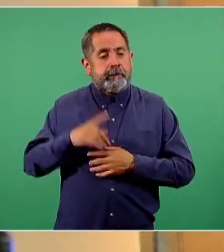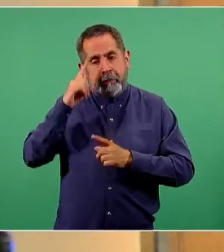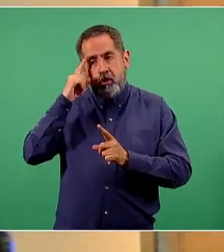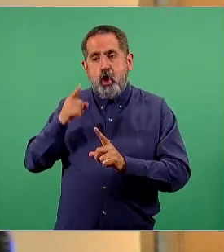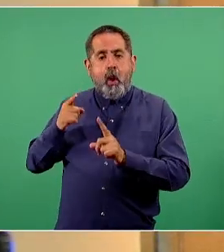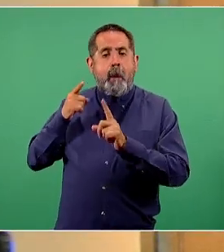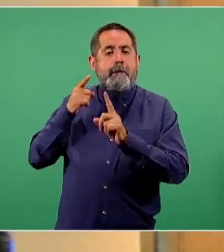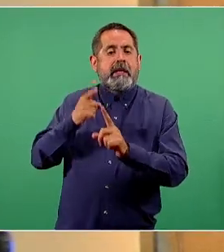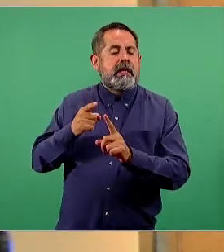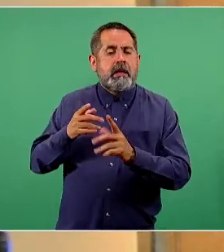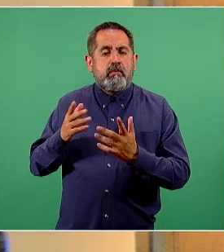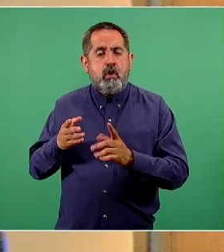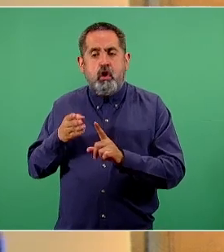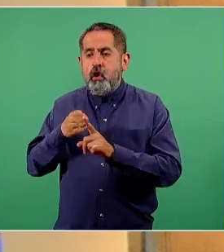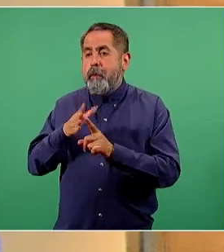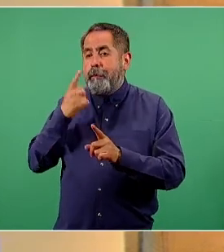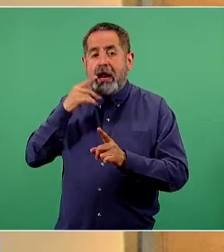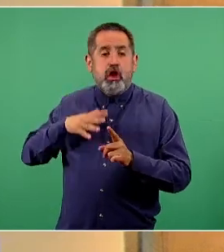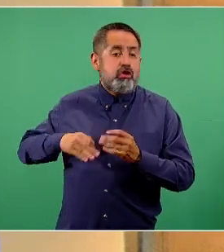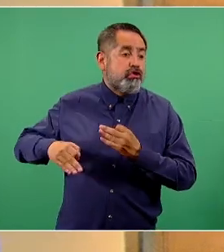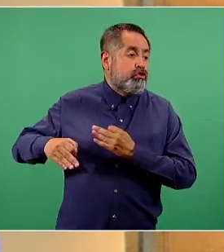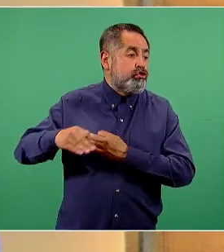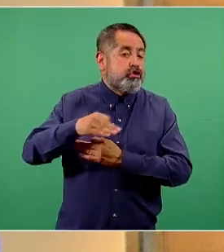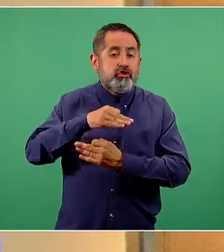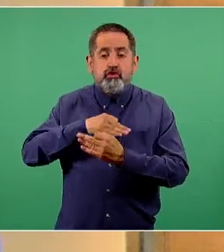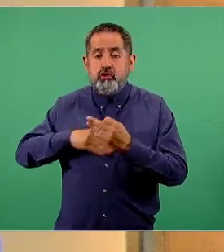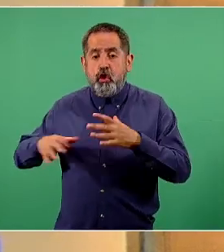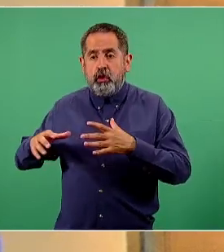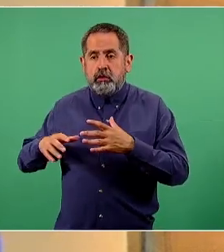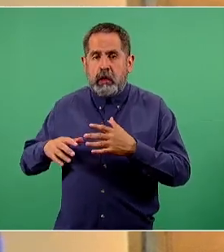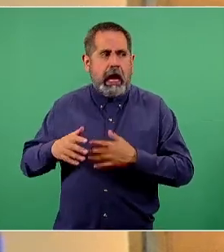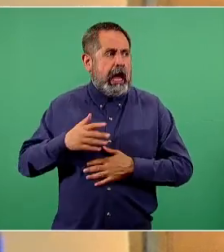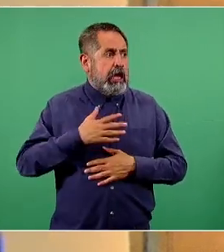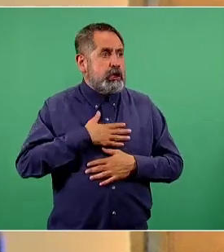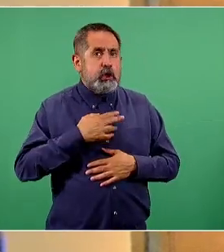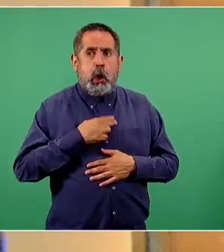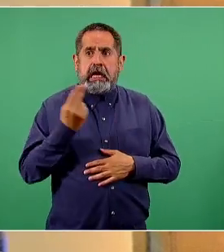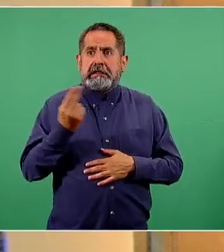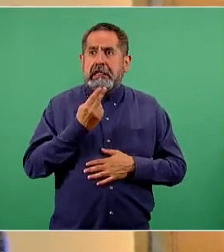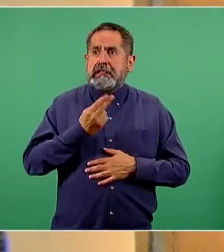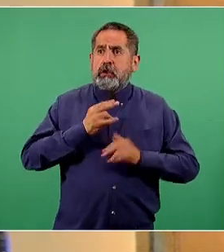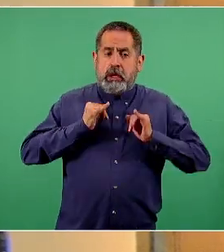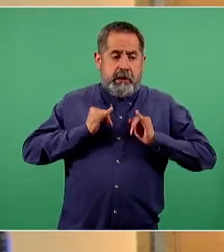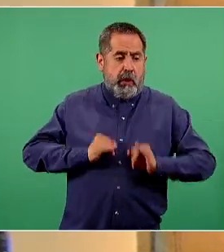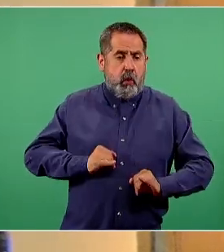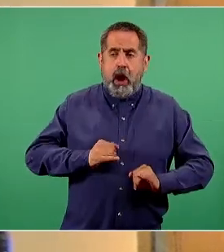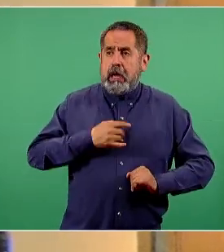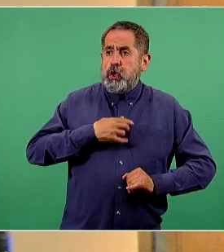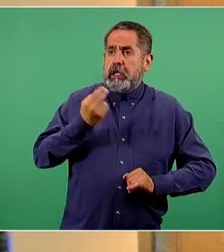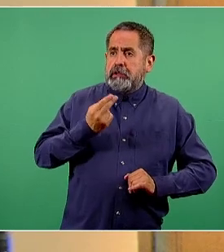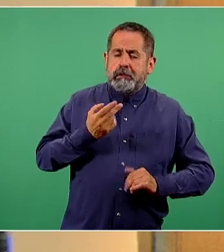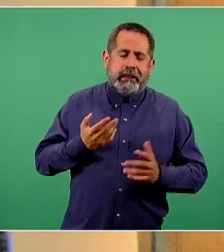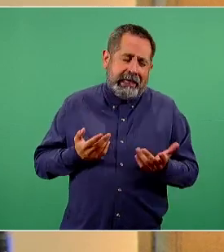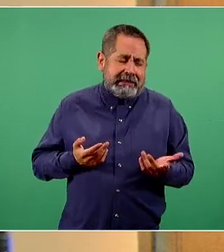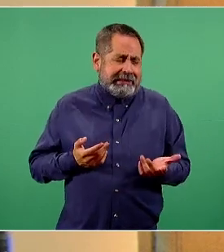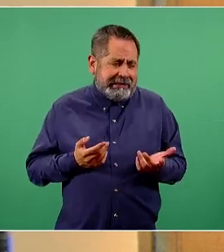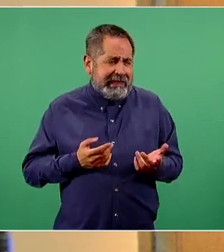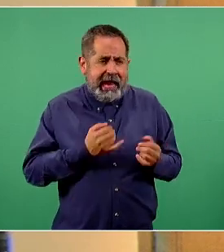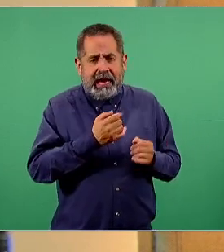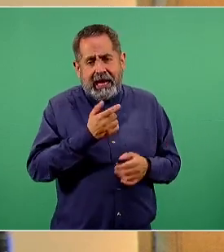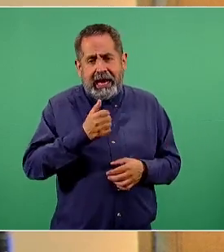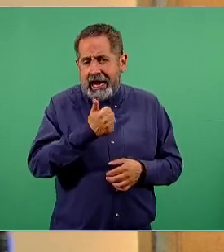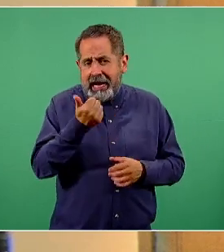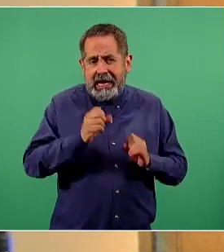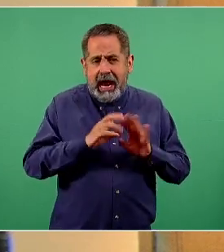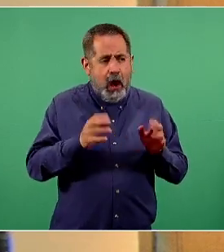propósito de esta intervención colectiva y las necesidades de cada una de las personas. Es obvio que las poblaciones